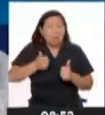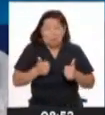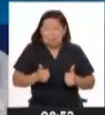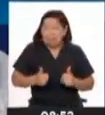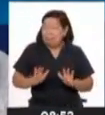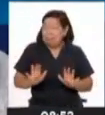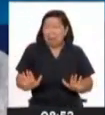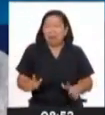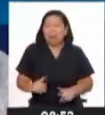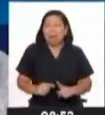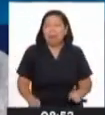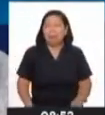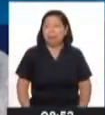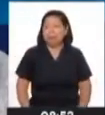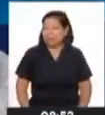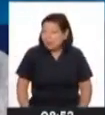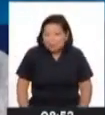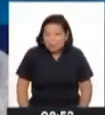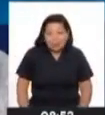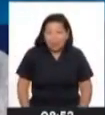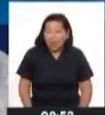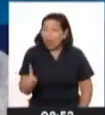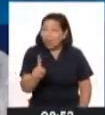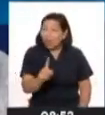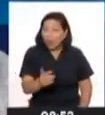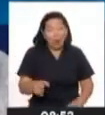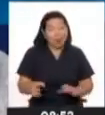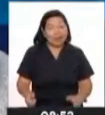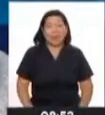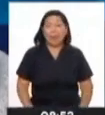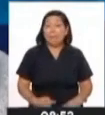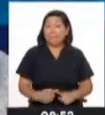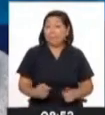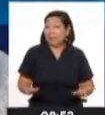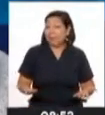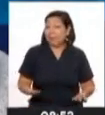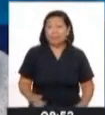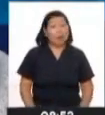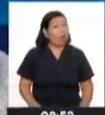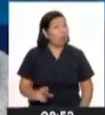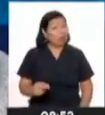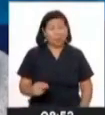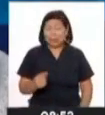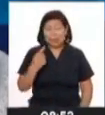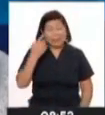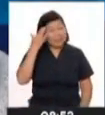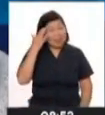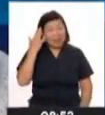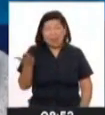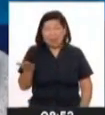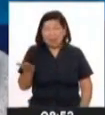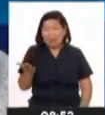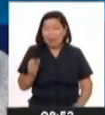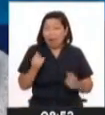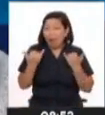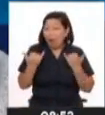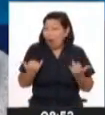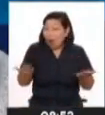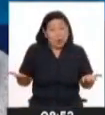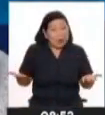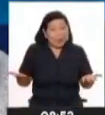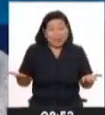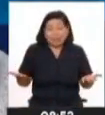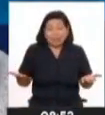niño va a dejar de hacer lo que no quieres que haga. Pero en realidad no nos damos cuenta que, claro, ahorita